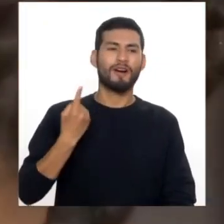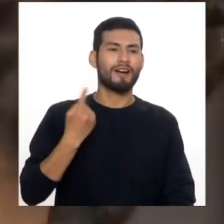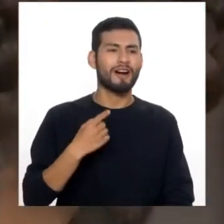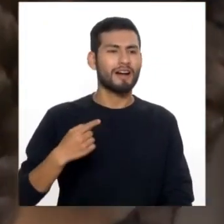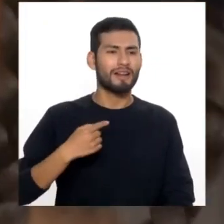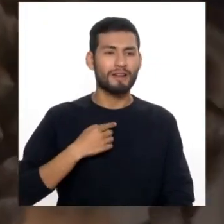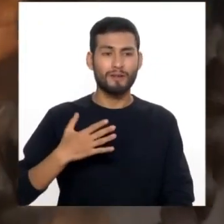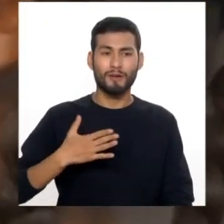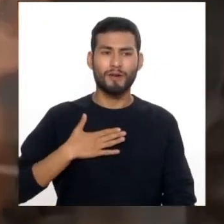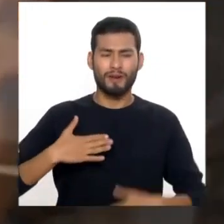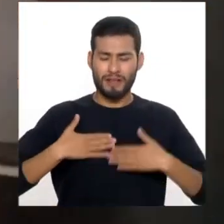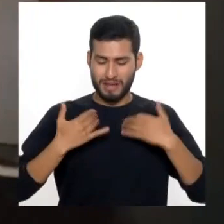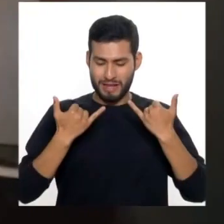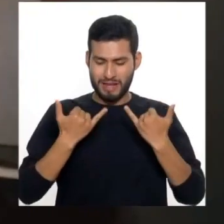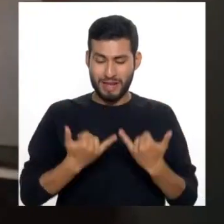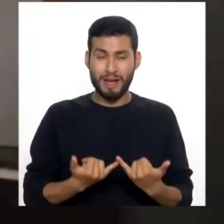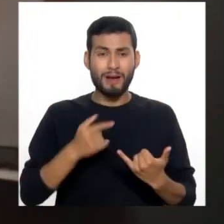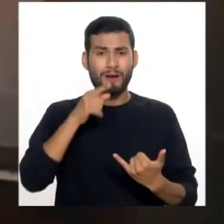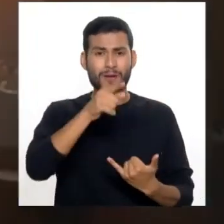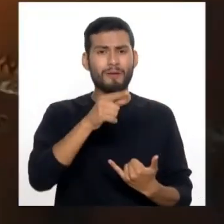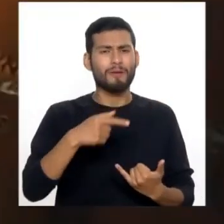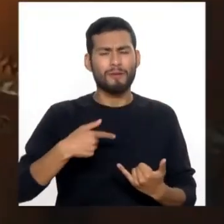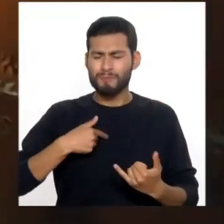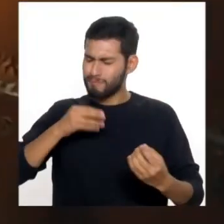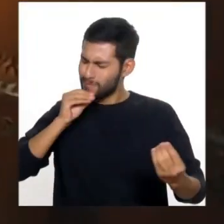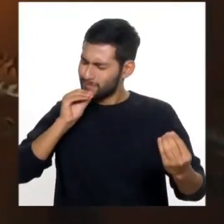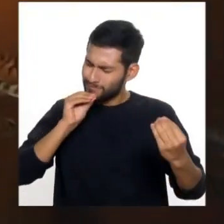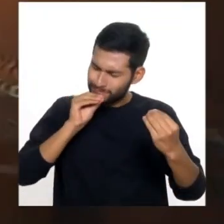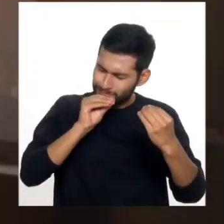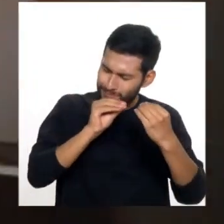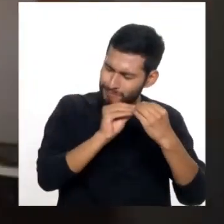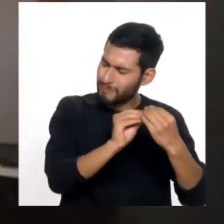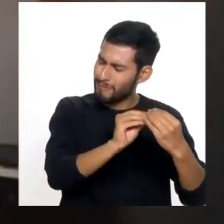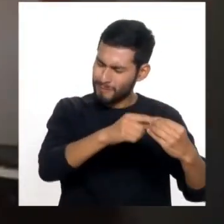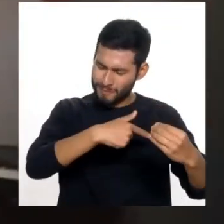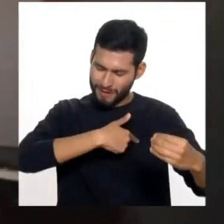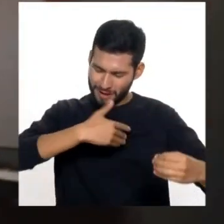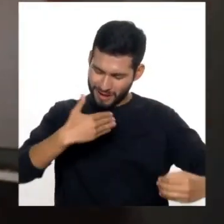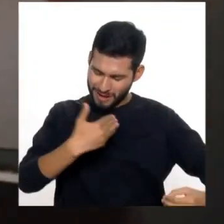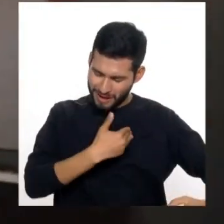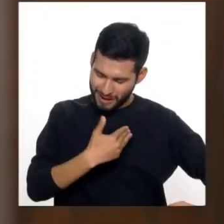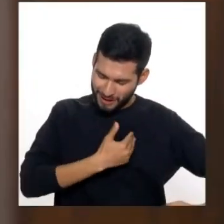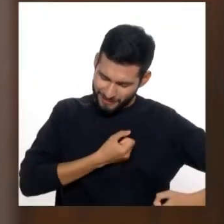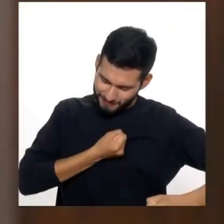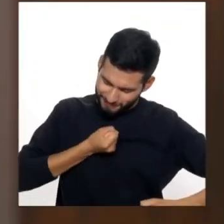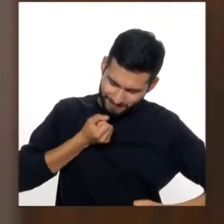Puedo besarte ahora, mi amor, con todo el alma.